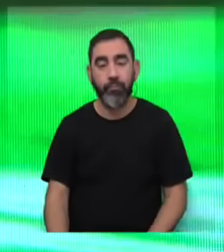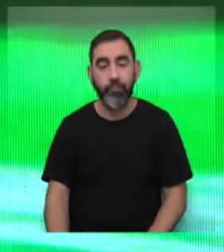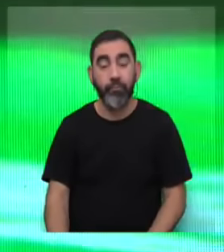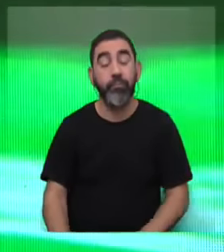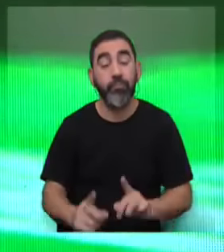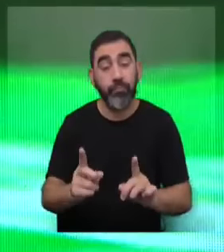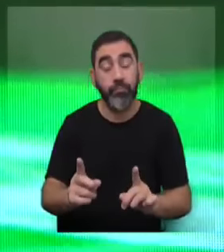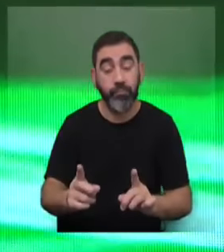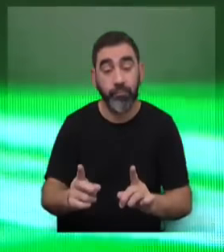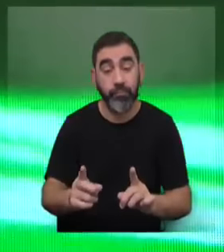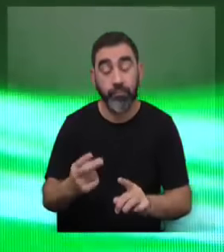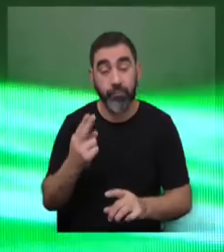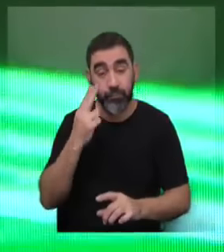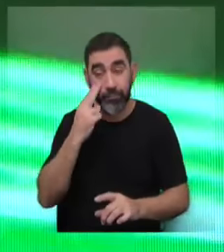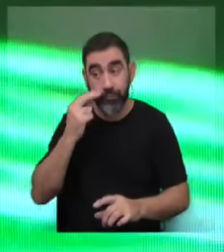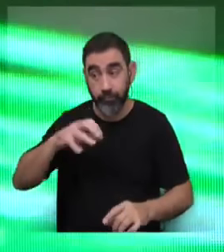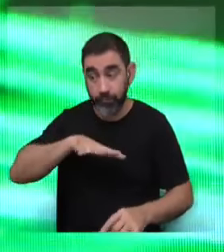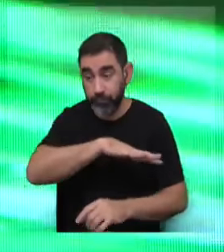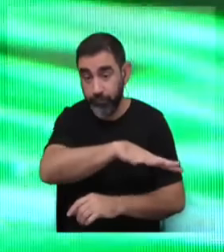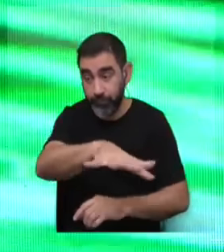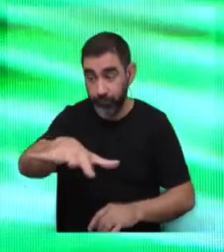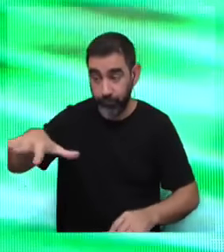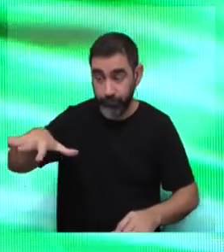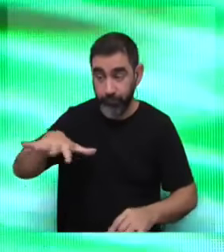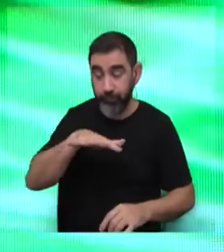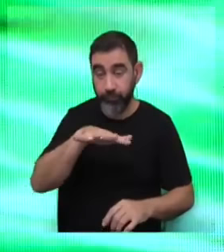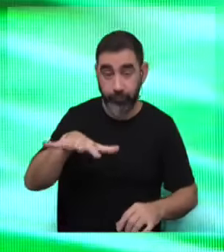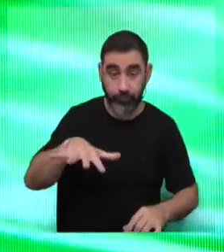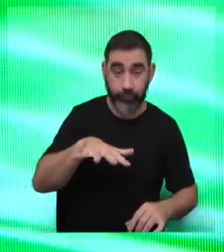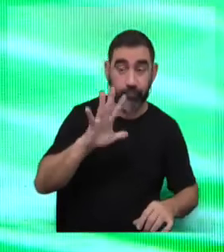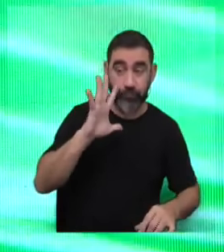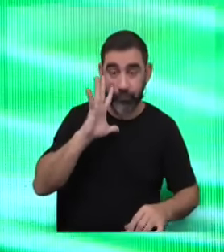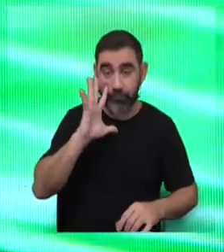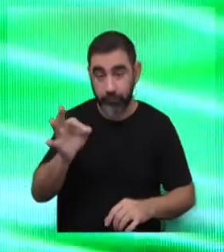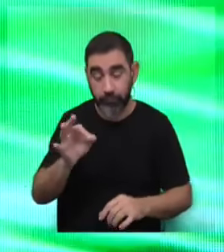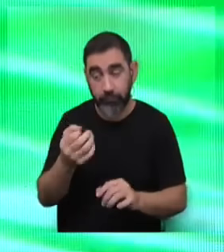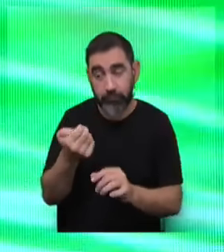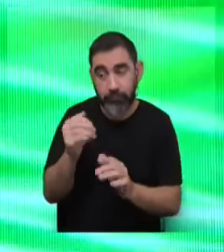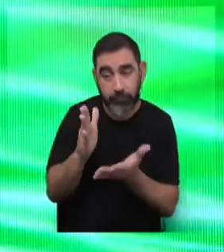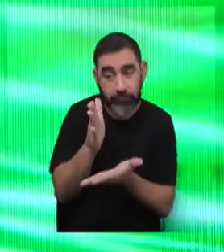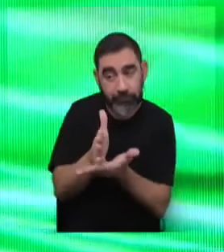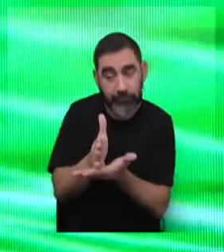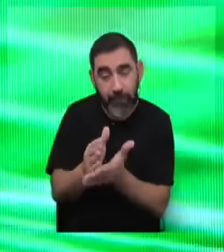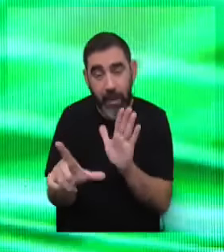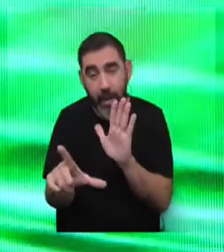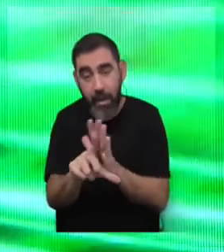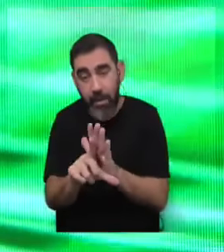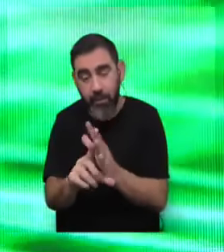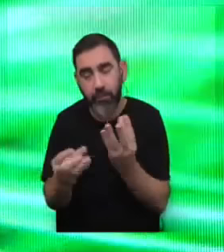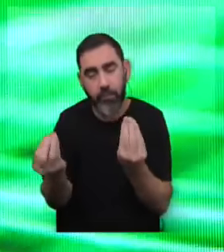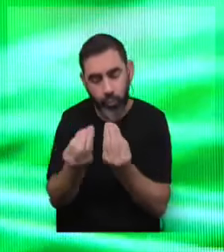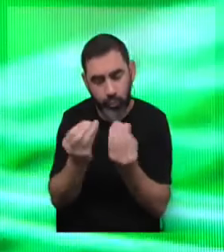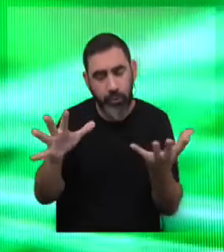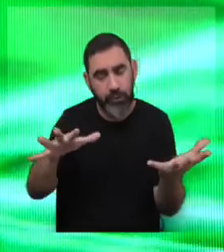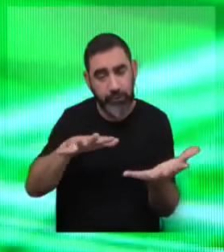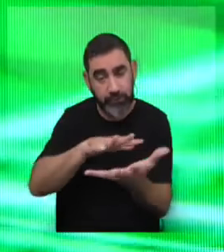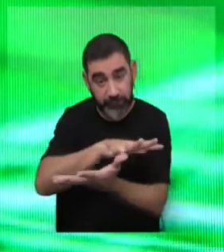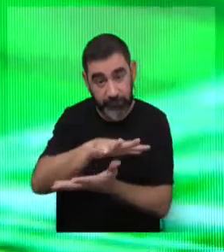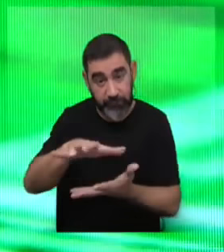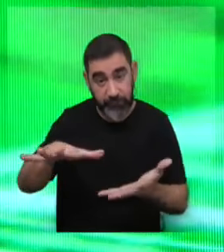la manifestación de los problemas sociales se encuentra en el borde de la ley y del derecho con muchas situaciones en